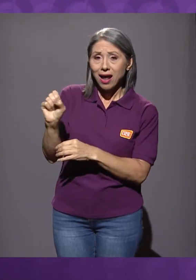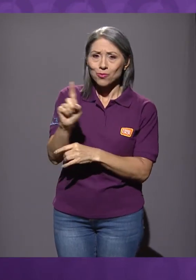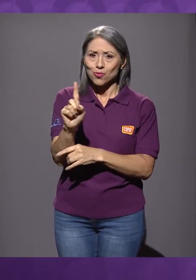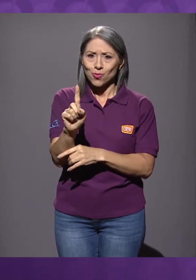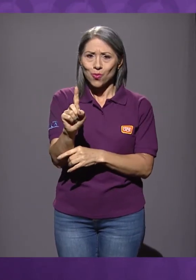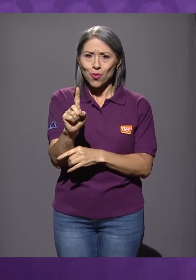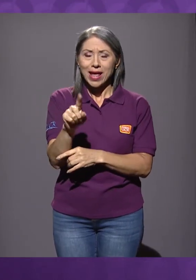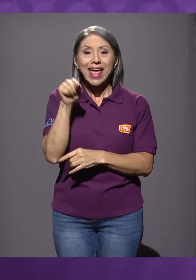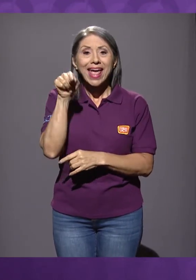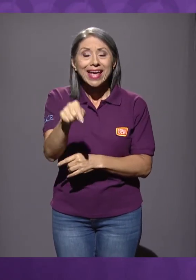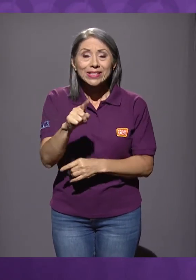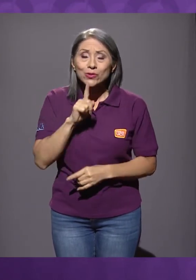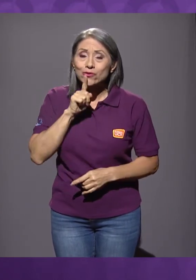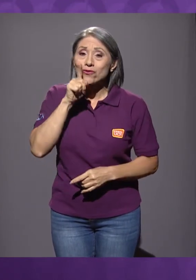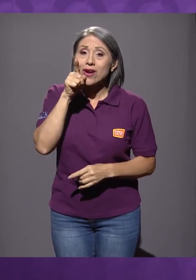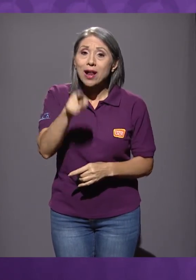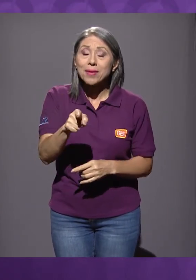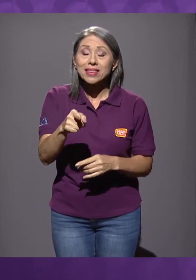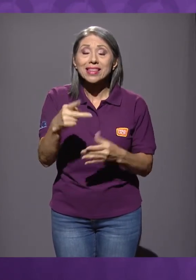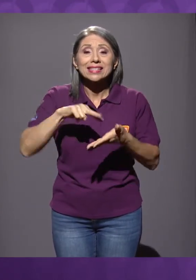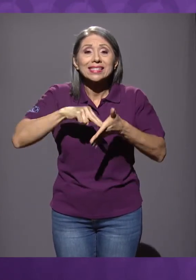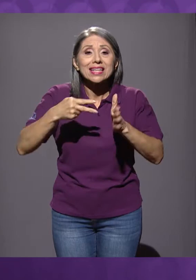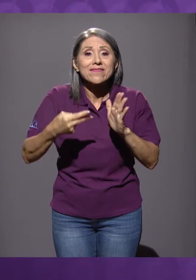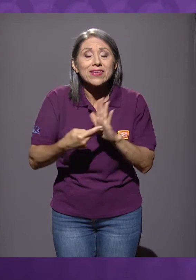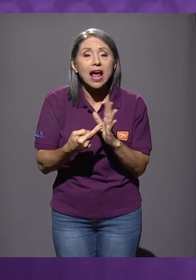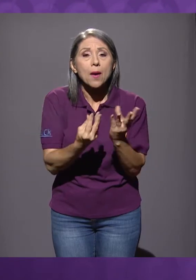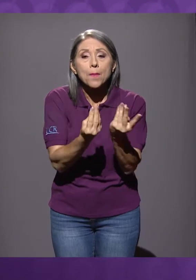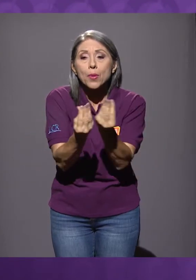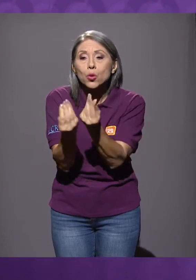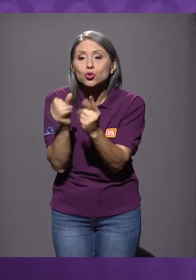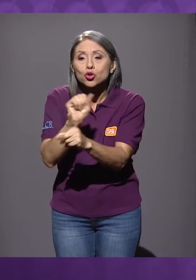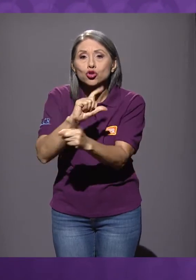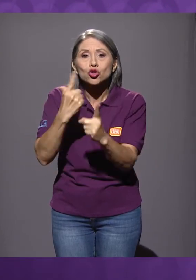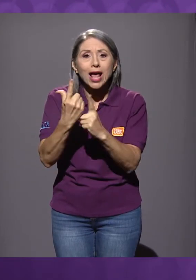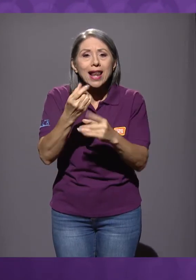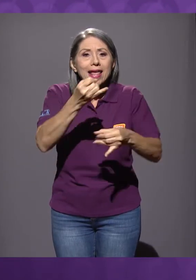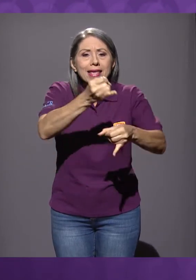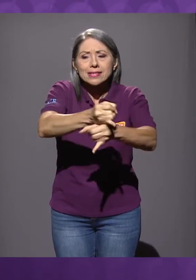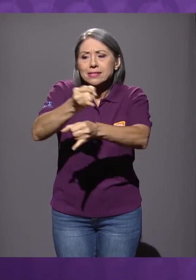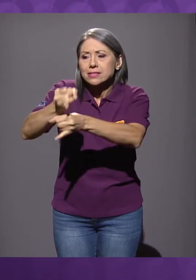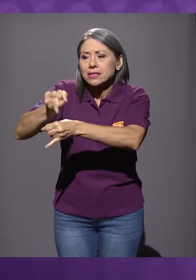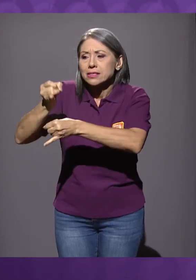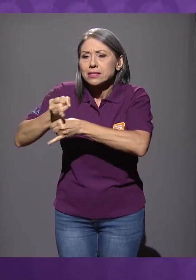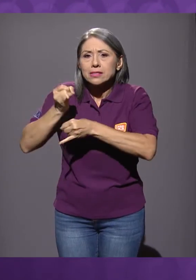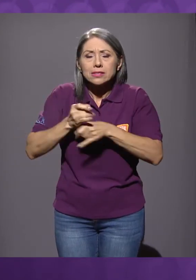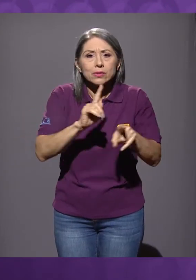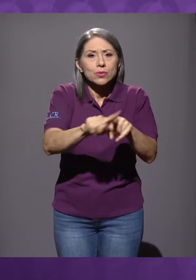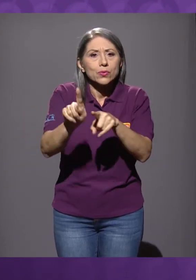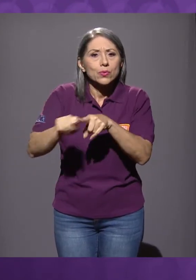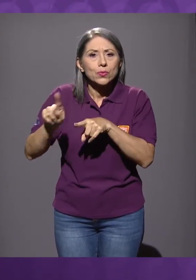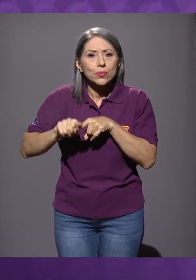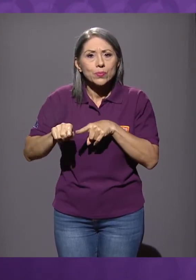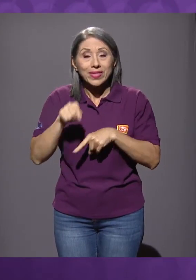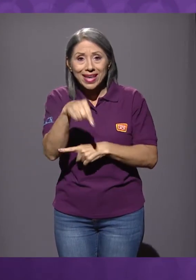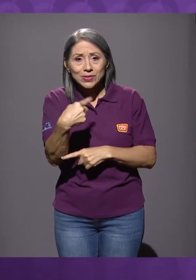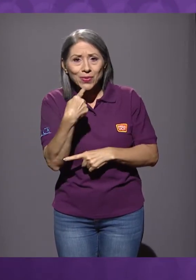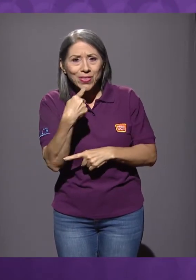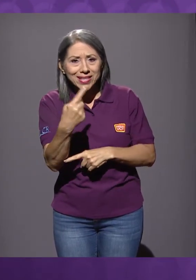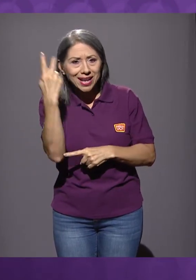Cuando vemos que es una producción social de la salud, necesitamos que sea interinstitucional, que también lo dice la política,